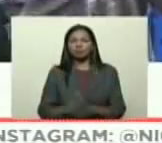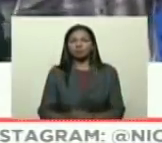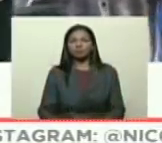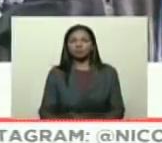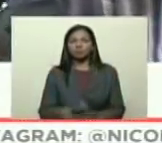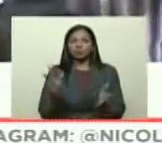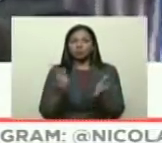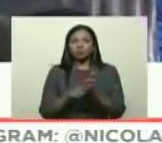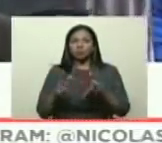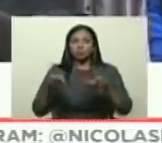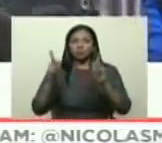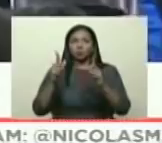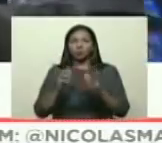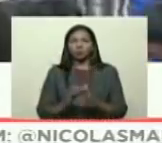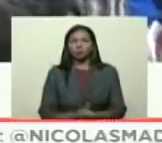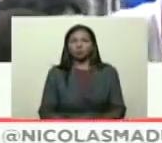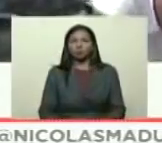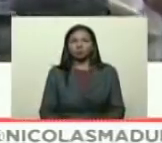Cúmplase.